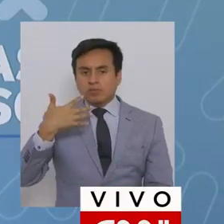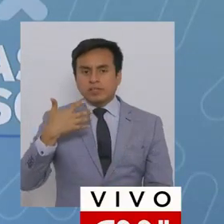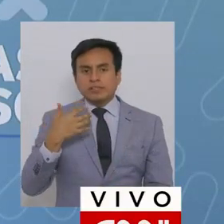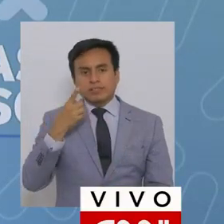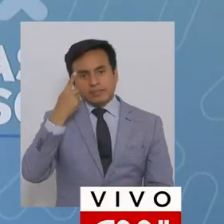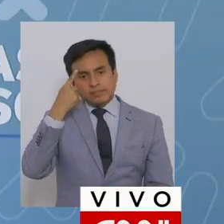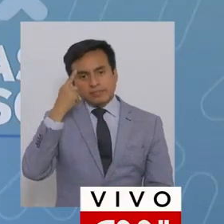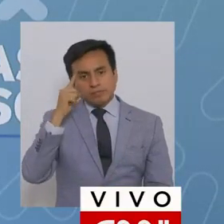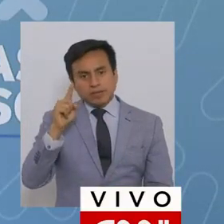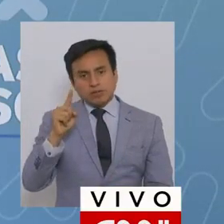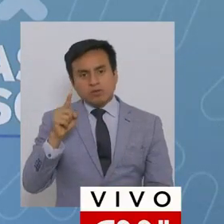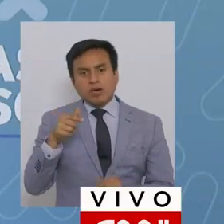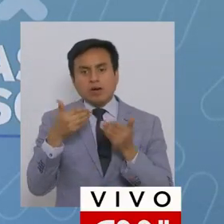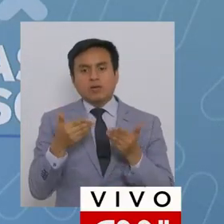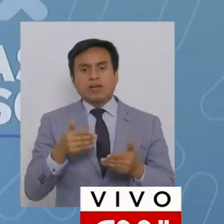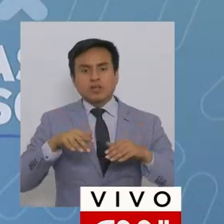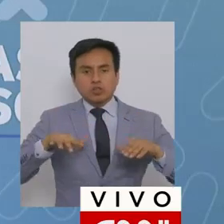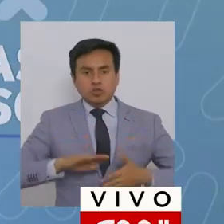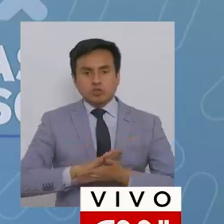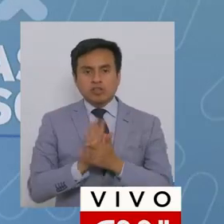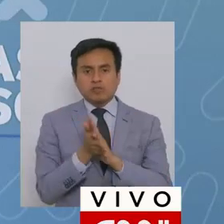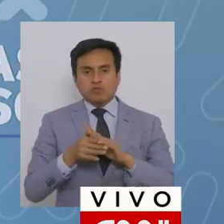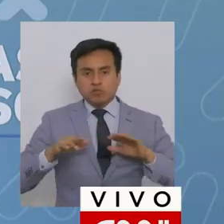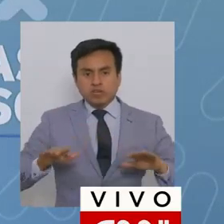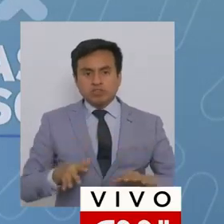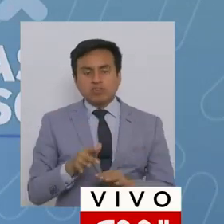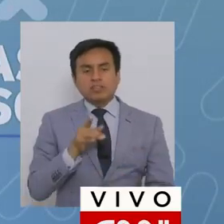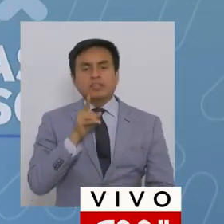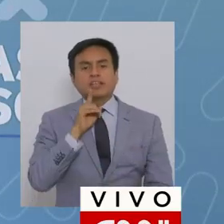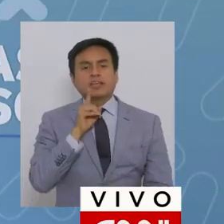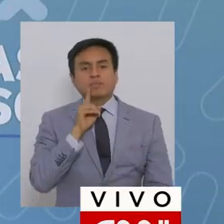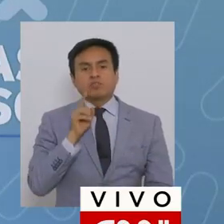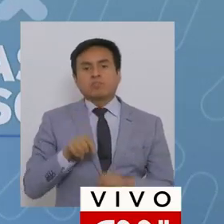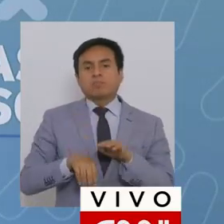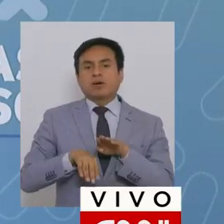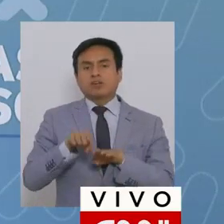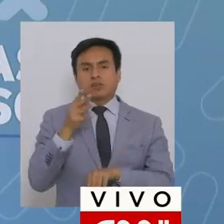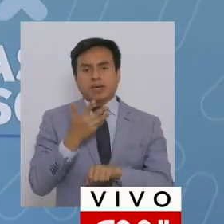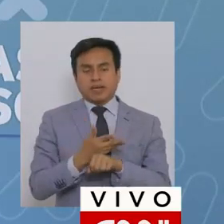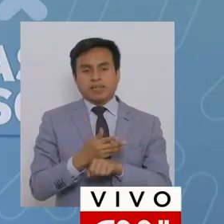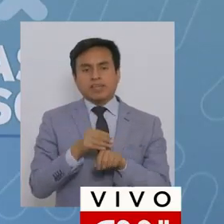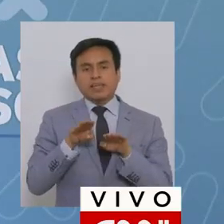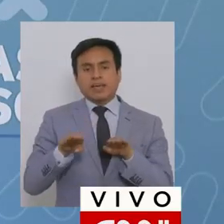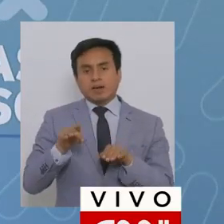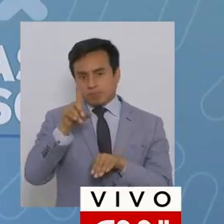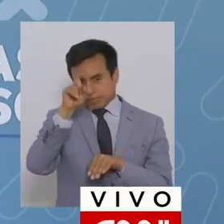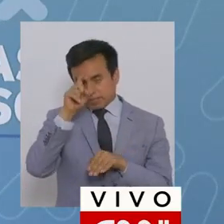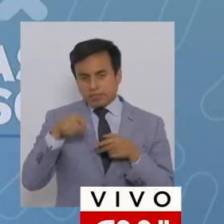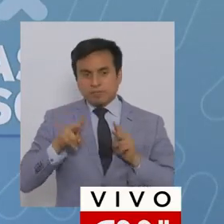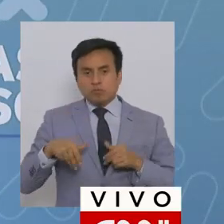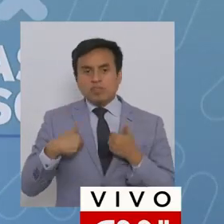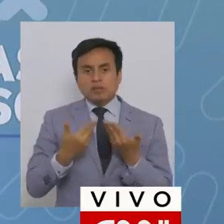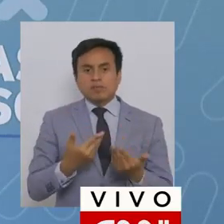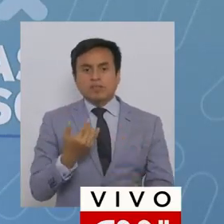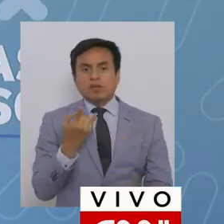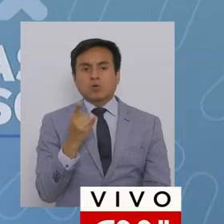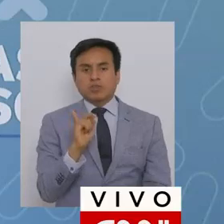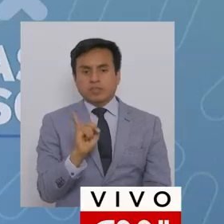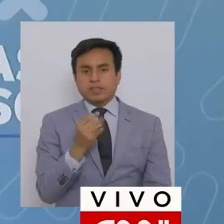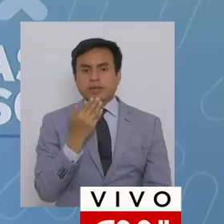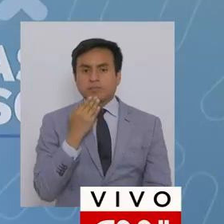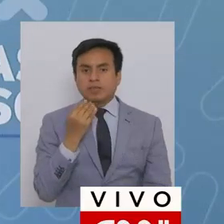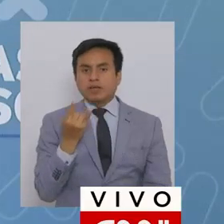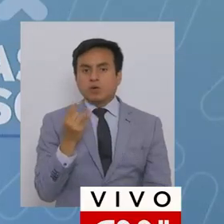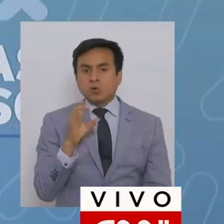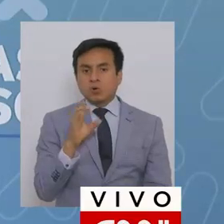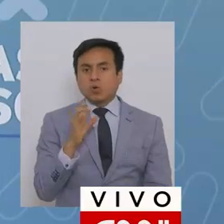Sin embargo, estamos haciendo todos los esfuerzos para tener la mayor cantidad de camas disponibles, no solamente en la UTI, sino que también en la